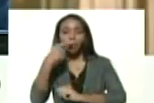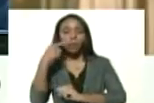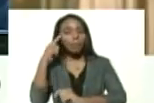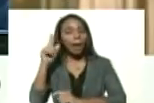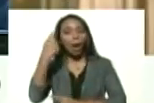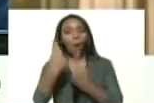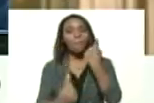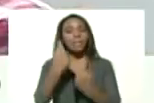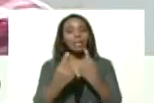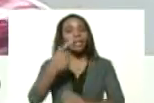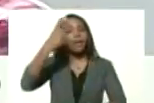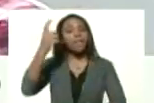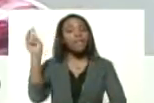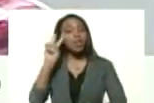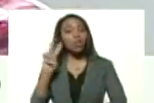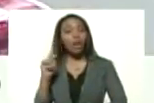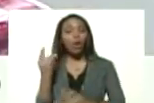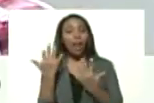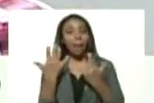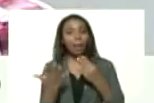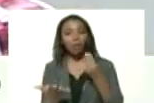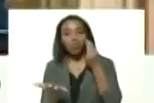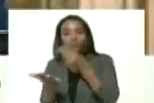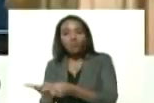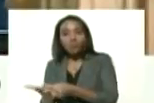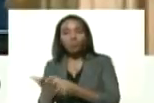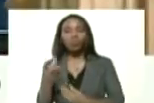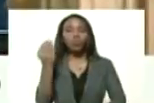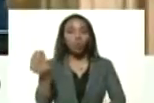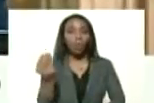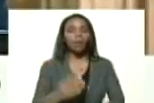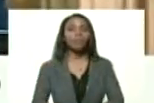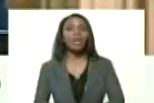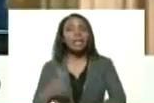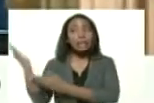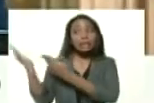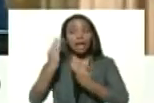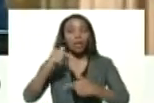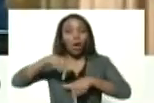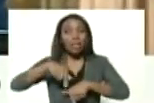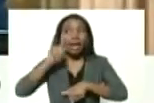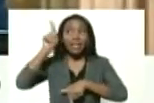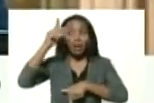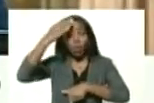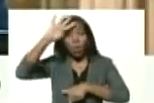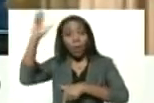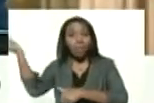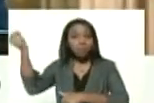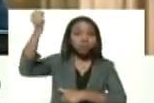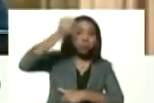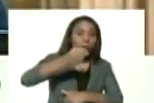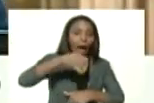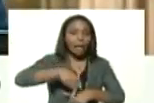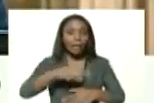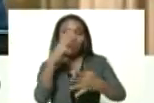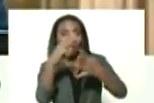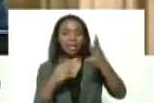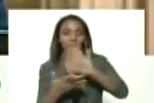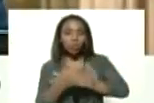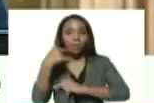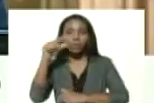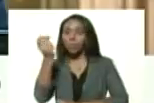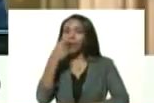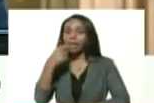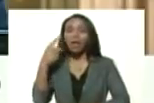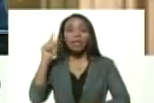pacientes venezolanos en la mano en la mano aquí traídos por cuba por la misión médica cubana vino el